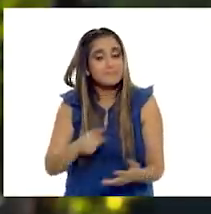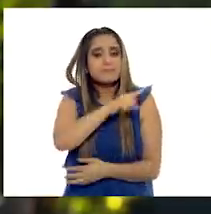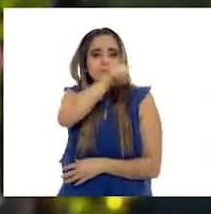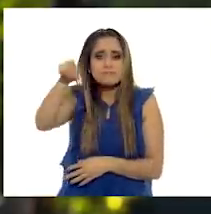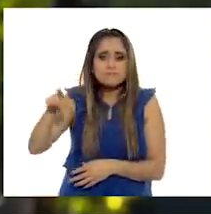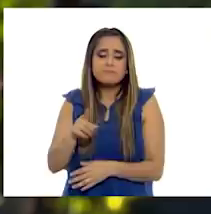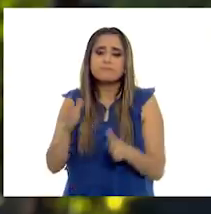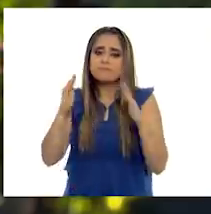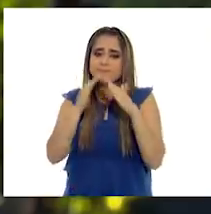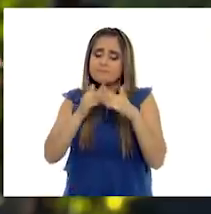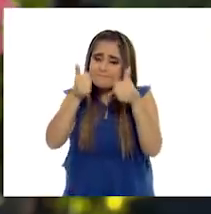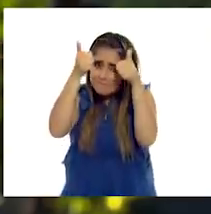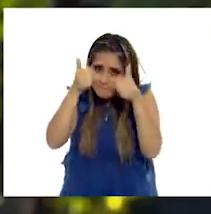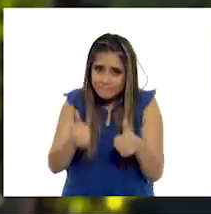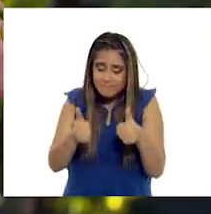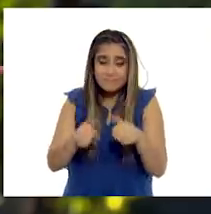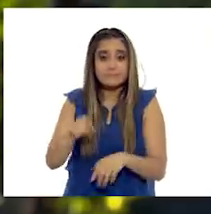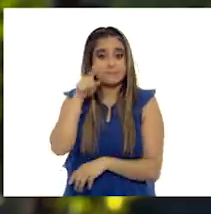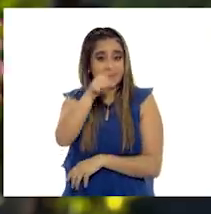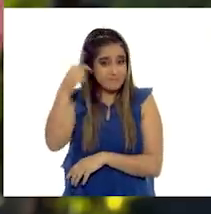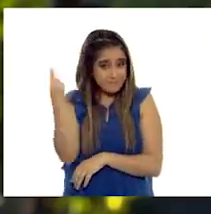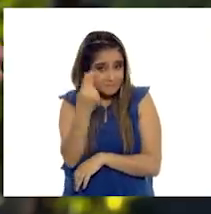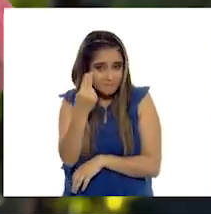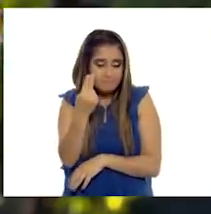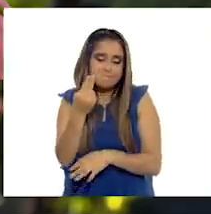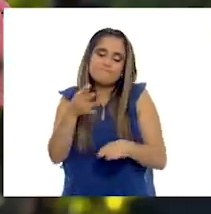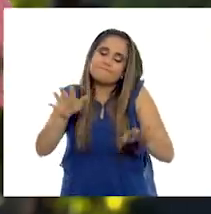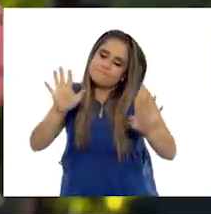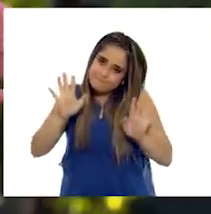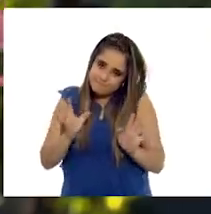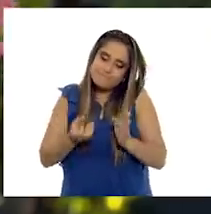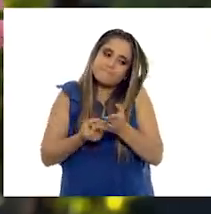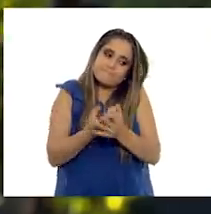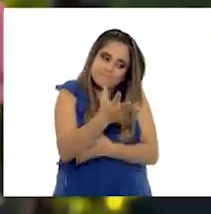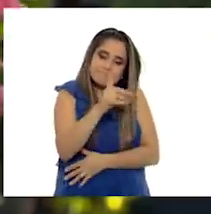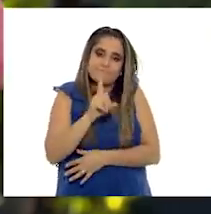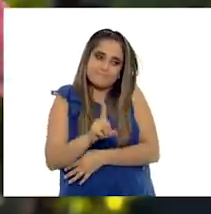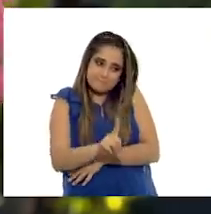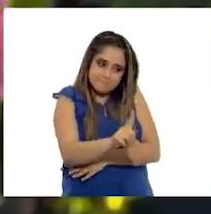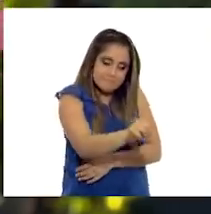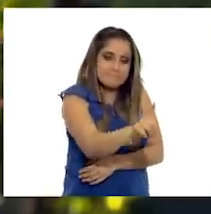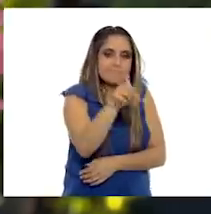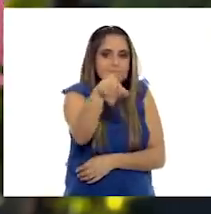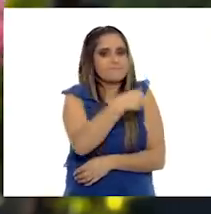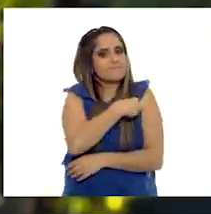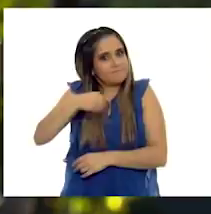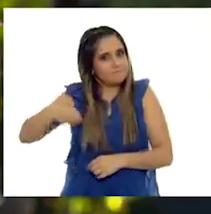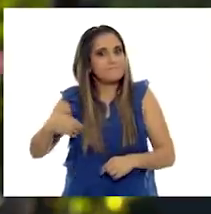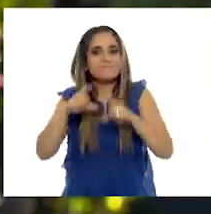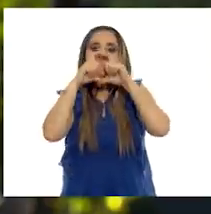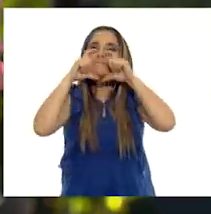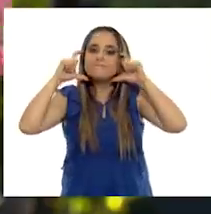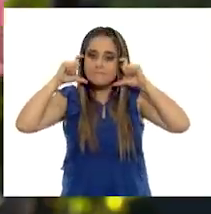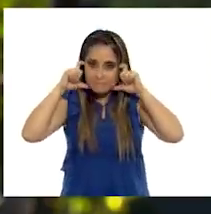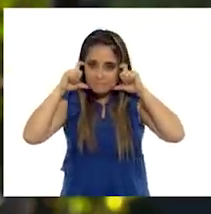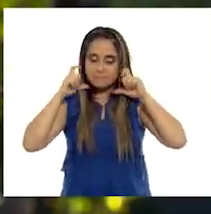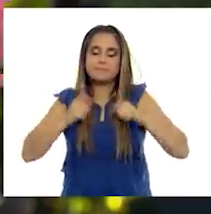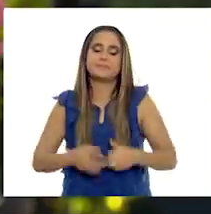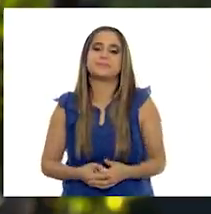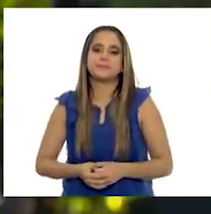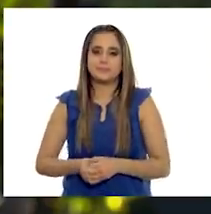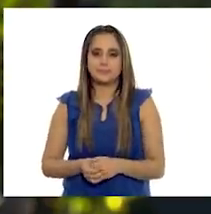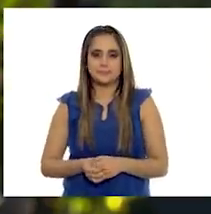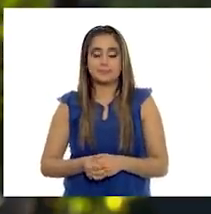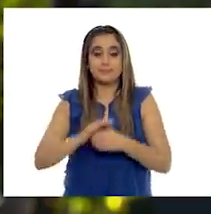no salir de casa a menos que sea muy necesario. Si lo haces, utiliza el